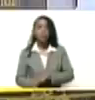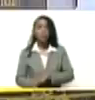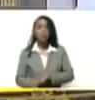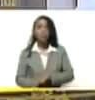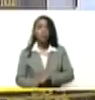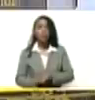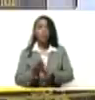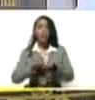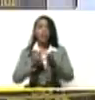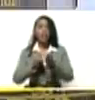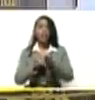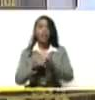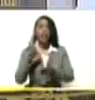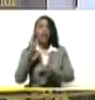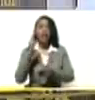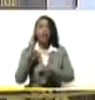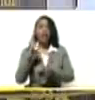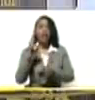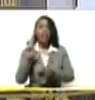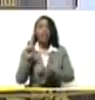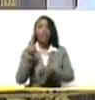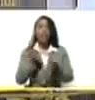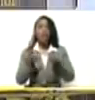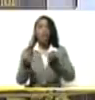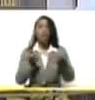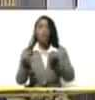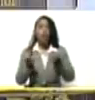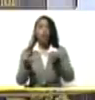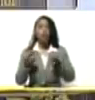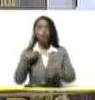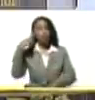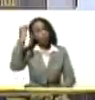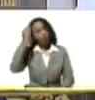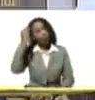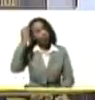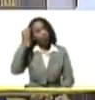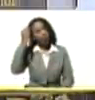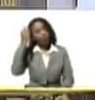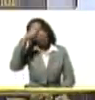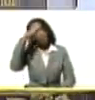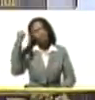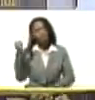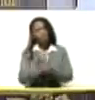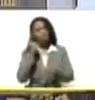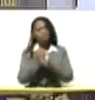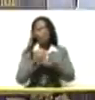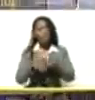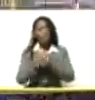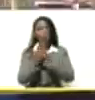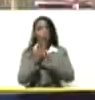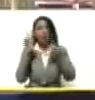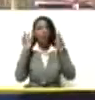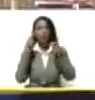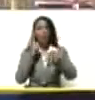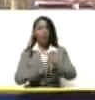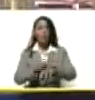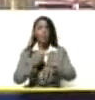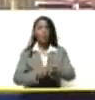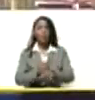significa red y dominio yo pensando y trabajando en la madrugada una nueva época